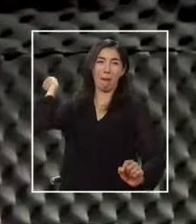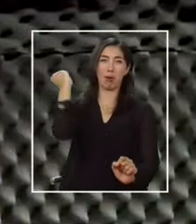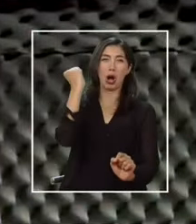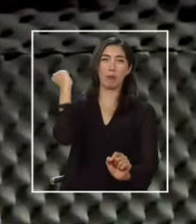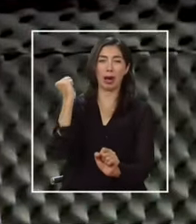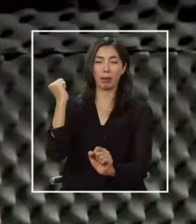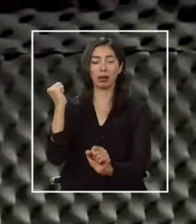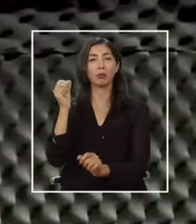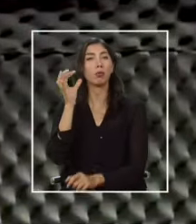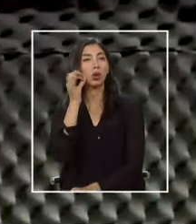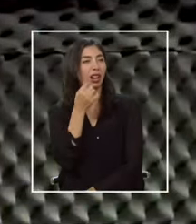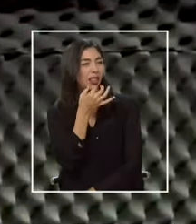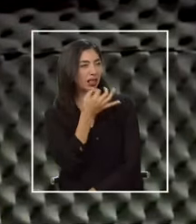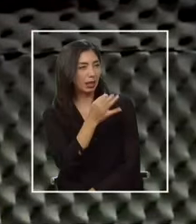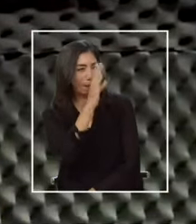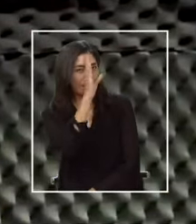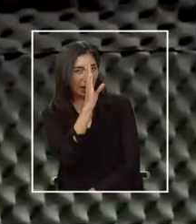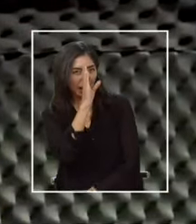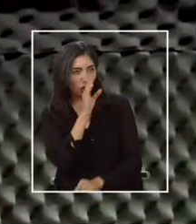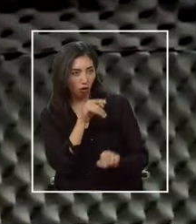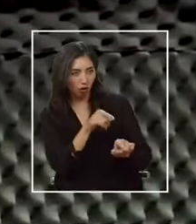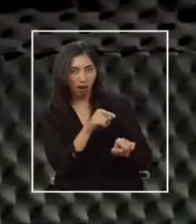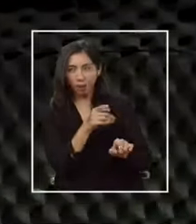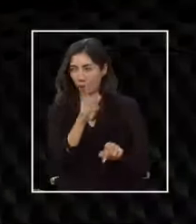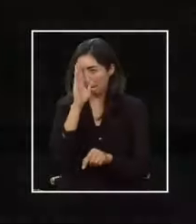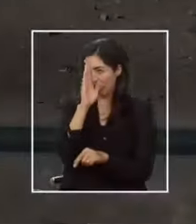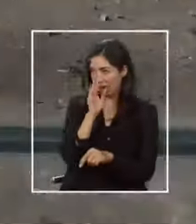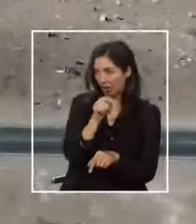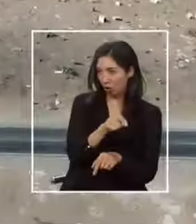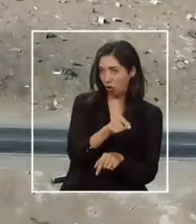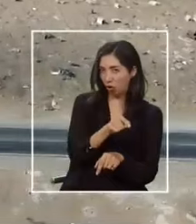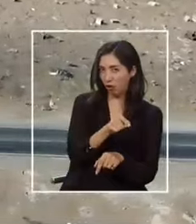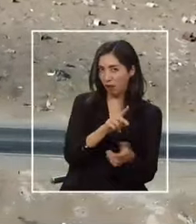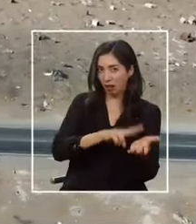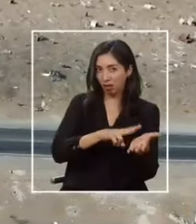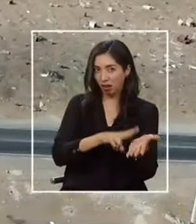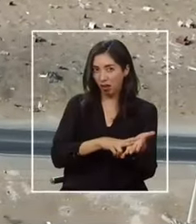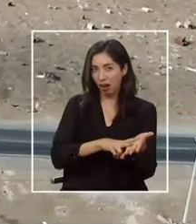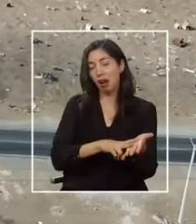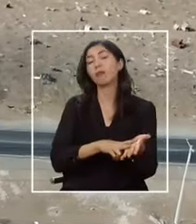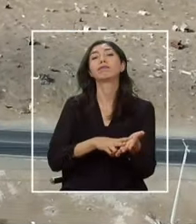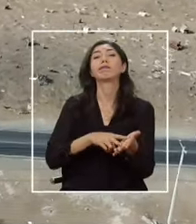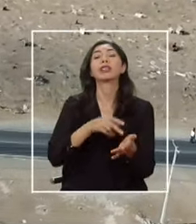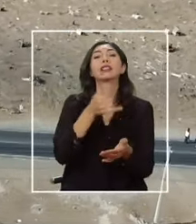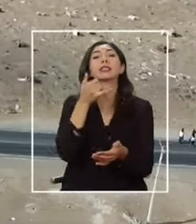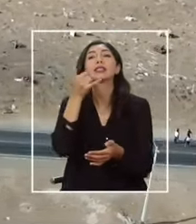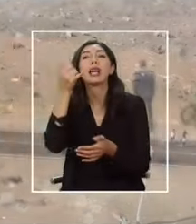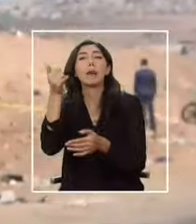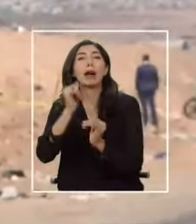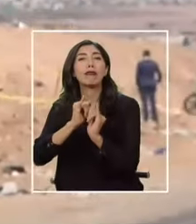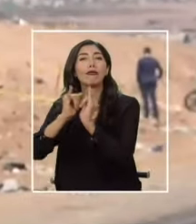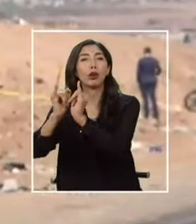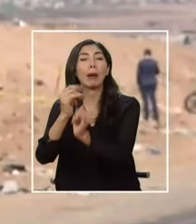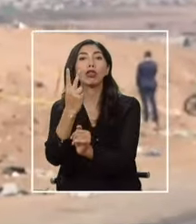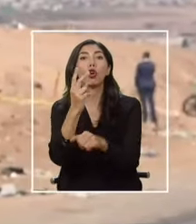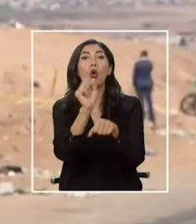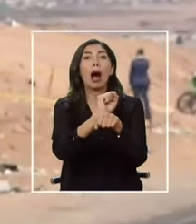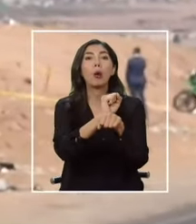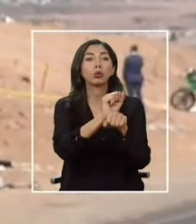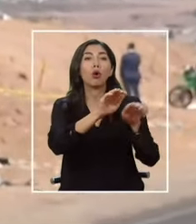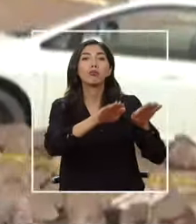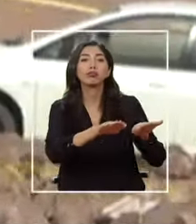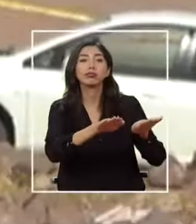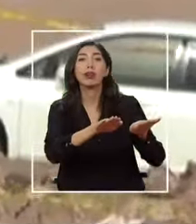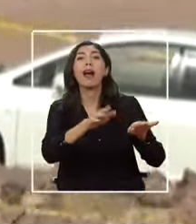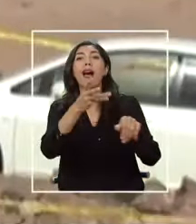perro? ¿Será un perro que era enterrado? Llamado a una radio local informando sobre la presencia de 2 autos sospechosos en un